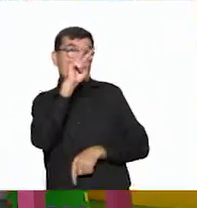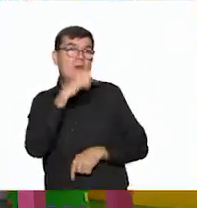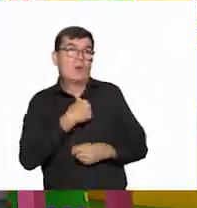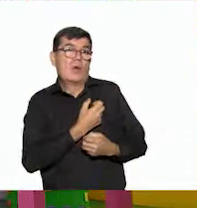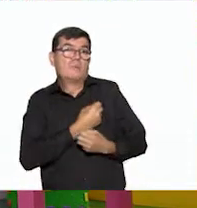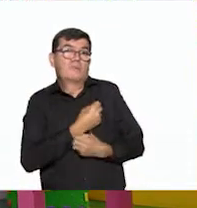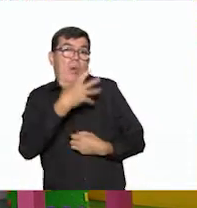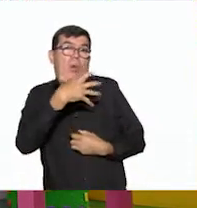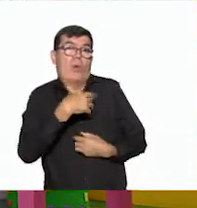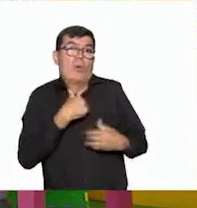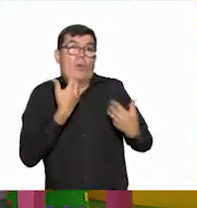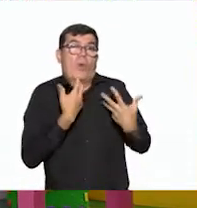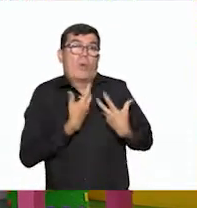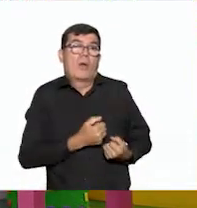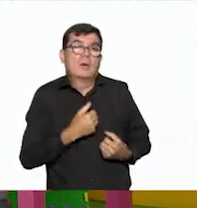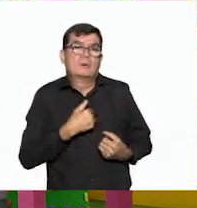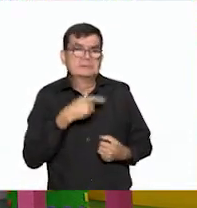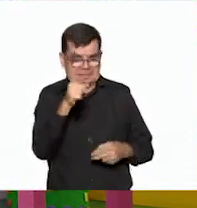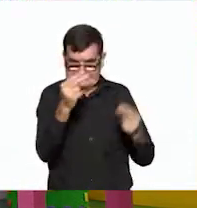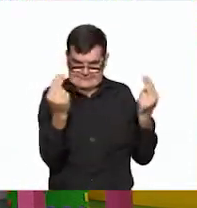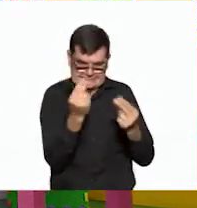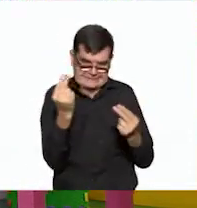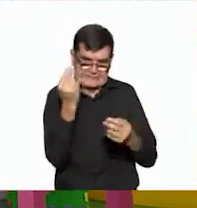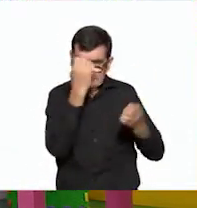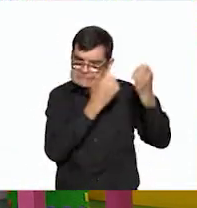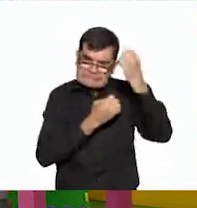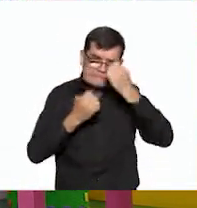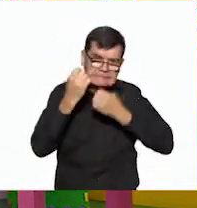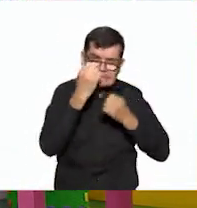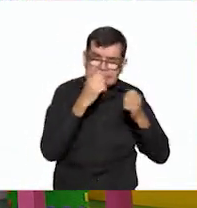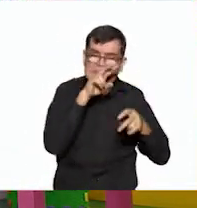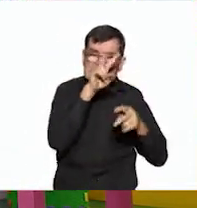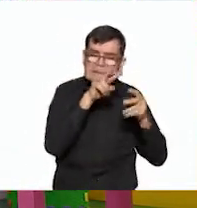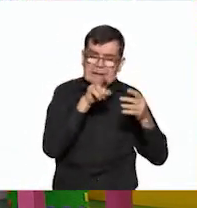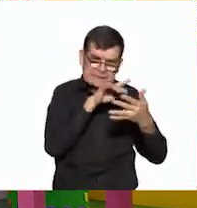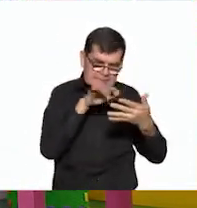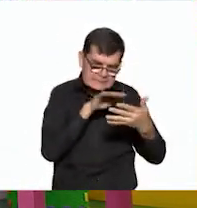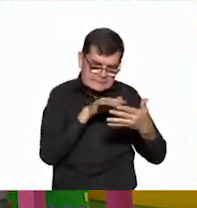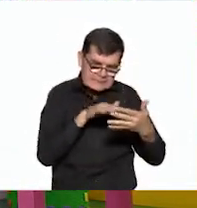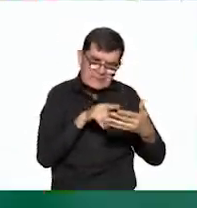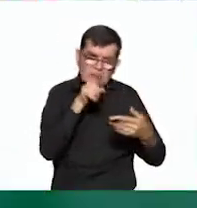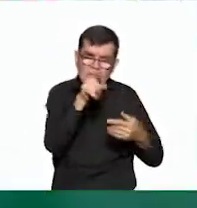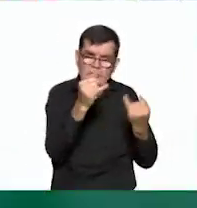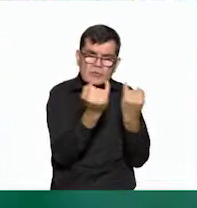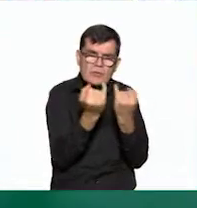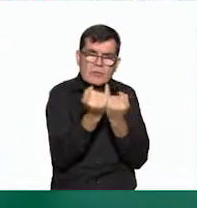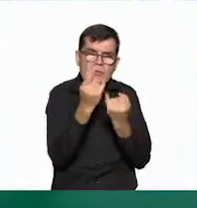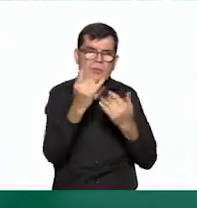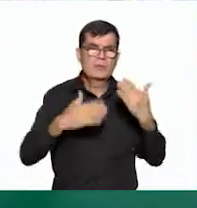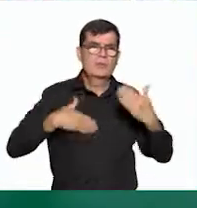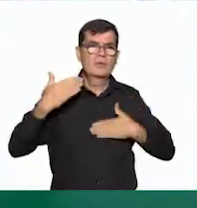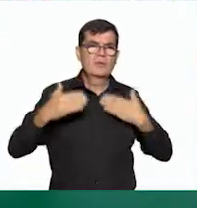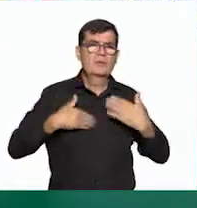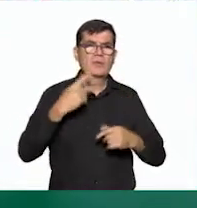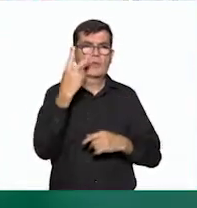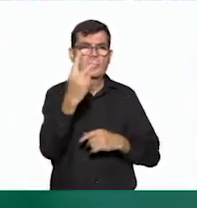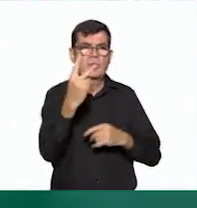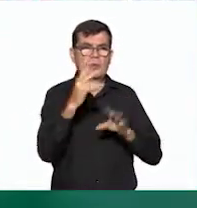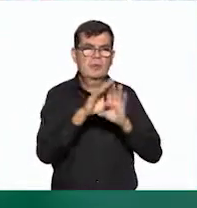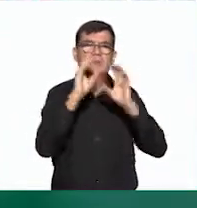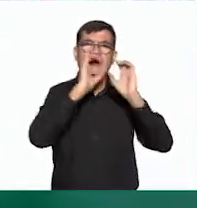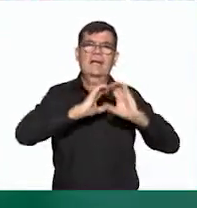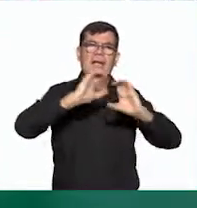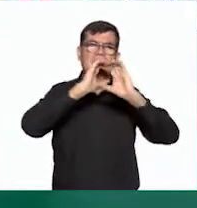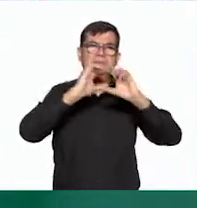Ah. Hay que analizar. Hay que analizar la canción. Ese texto, ¿verdad? Uh-huh. Y para eso... queremos que ustedes disfruten de dos